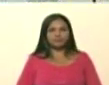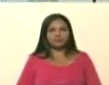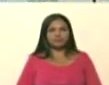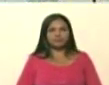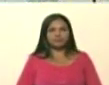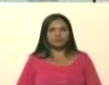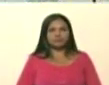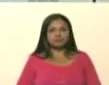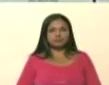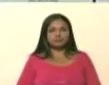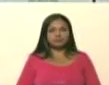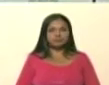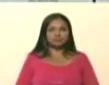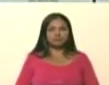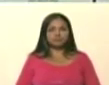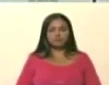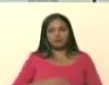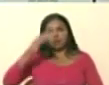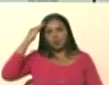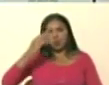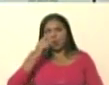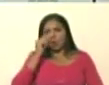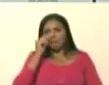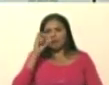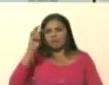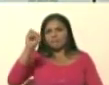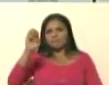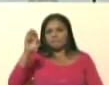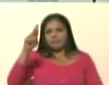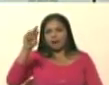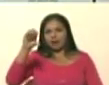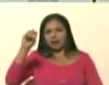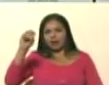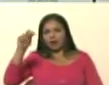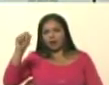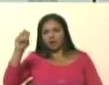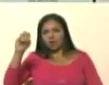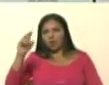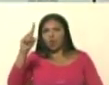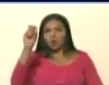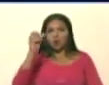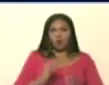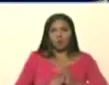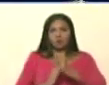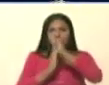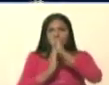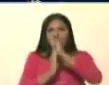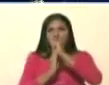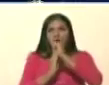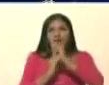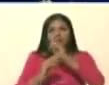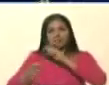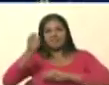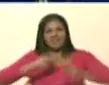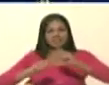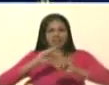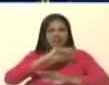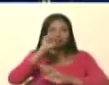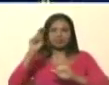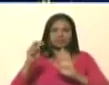el general marca no estaba tábata nuevo comandante de la zona de defensa integral